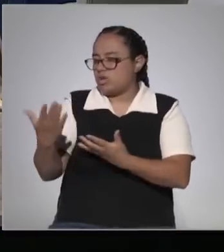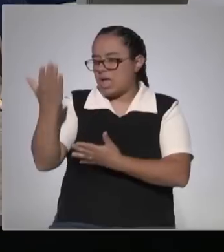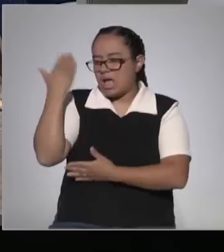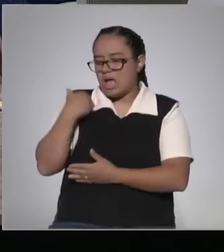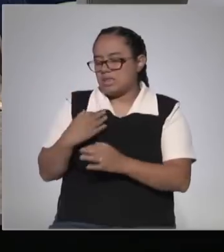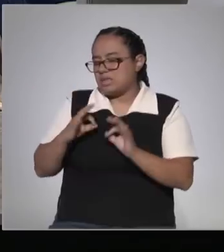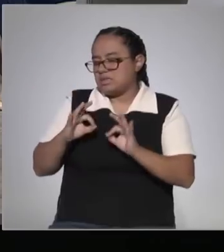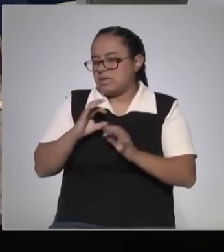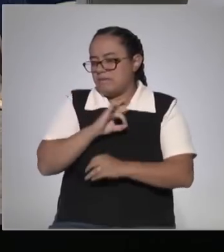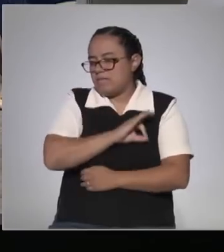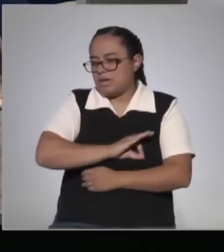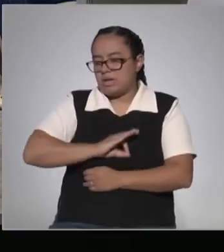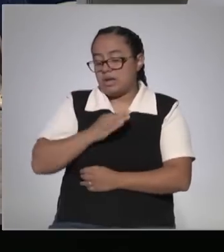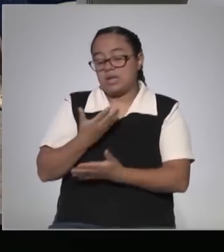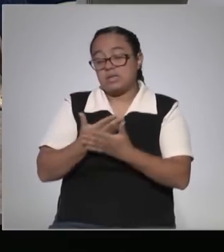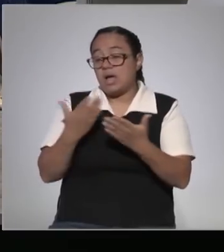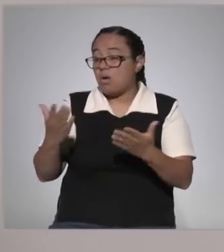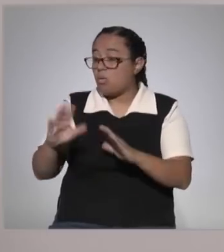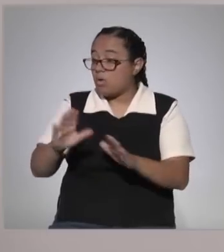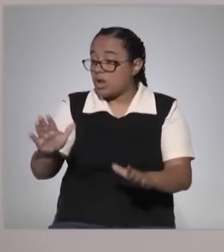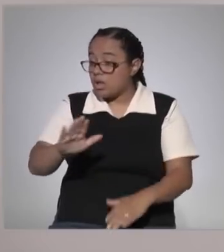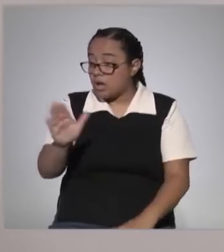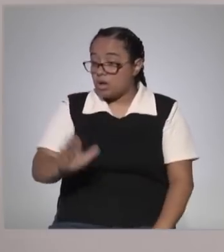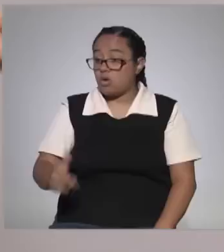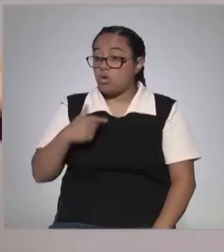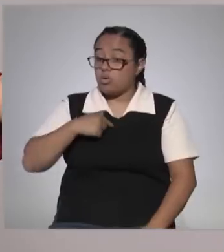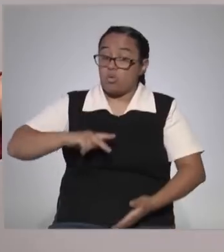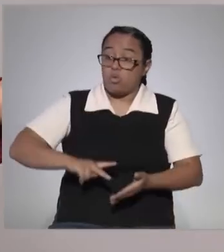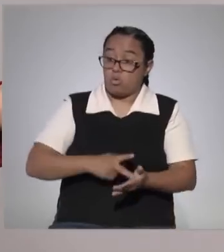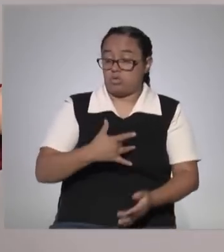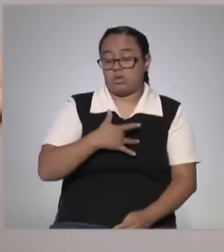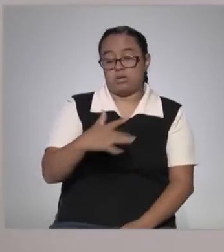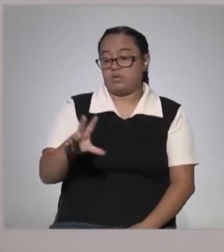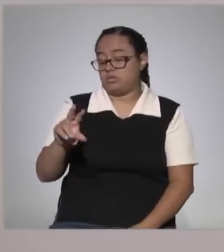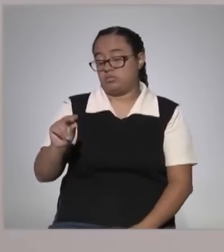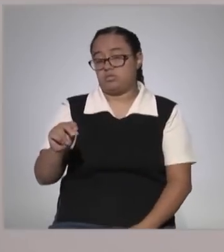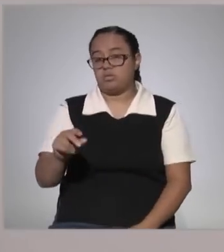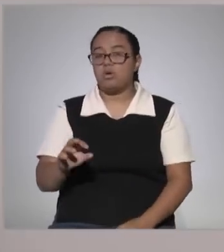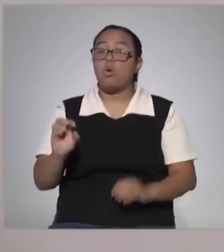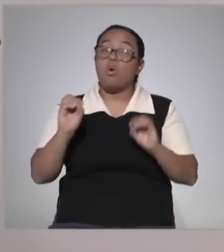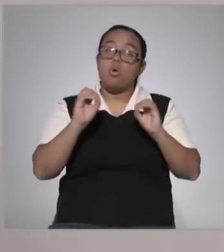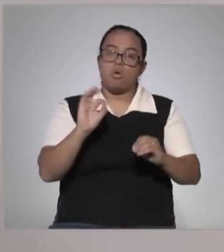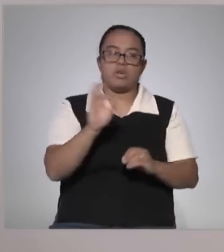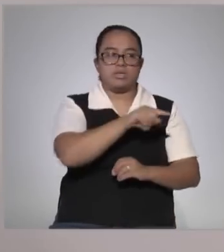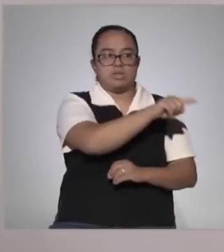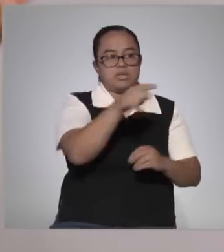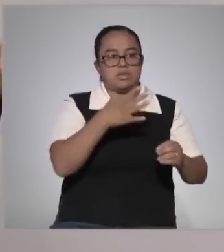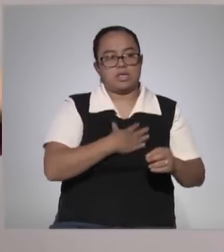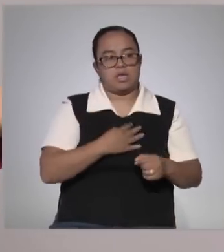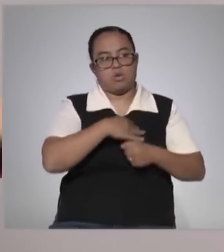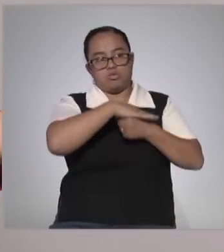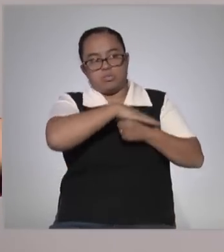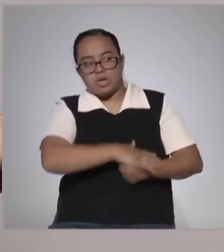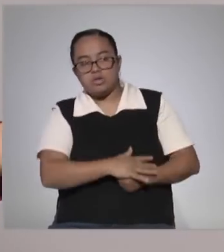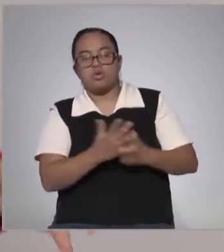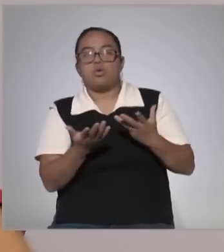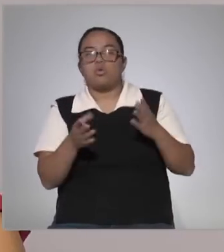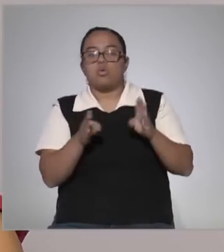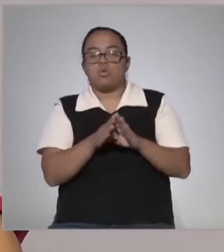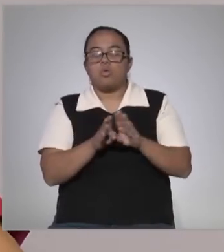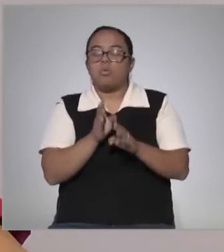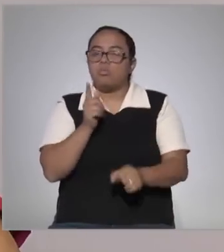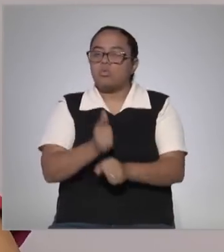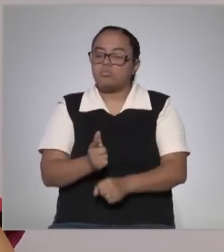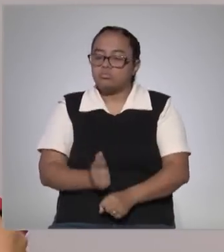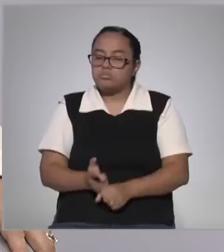no me puedo volver a enamorar, o esta decisión viene tal vez de la presión social, de la presión de los hijos. ¿Cómo se identifica?